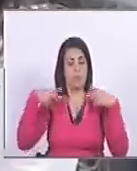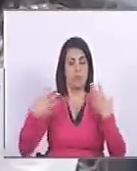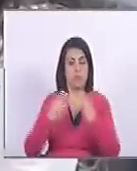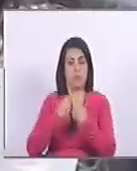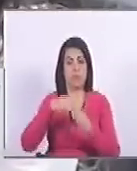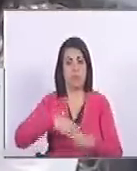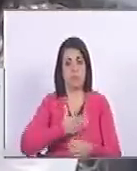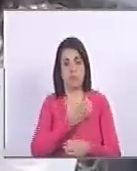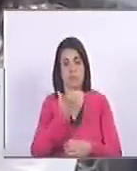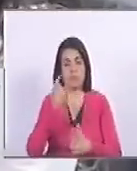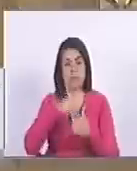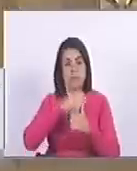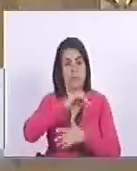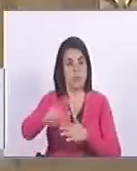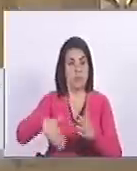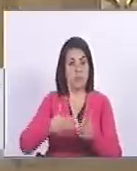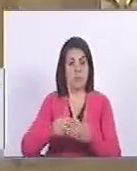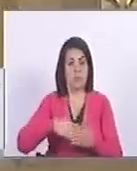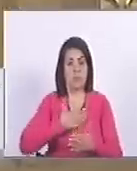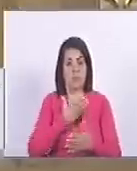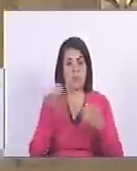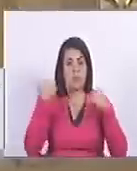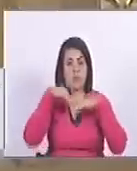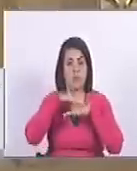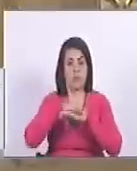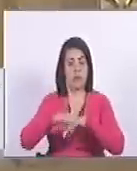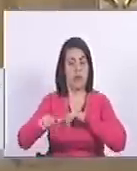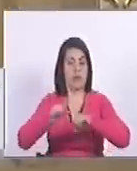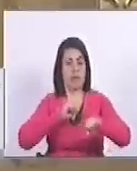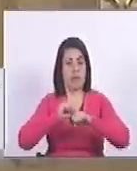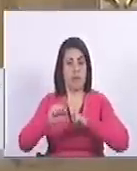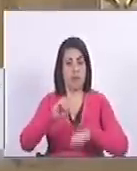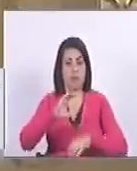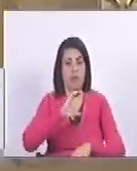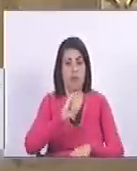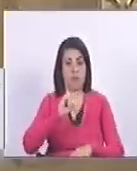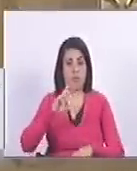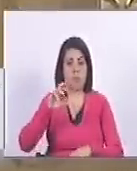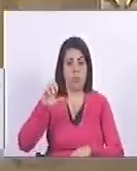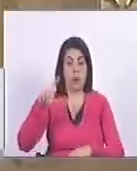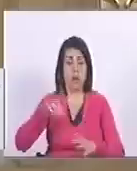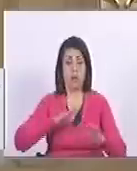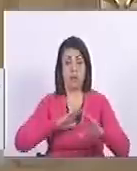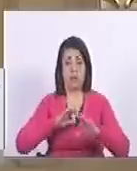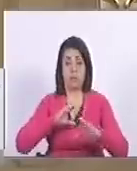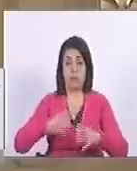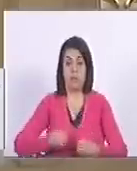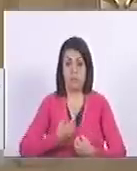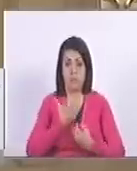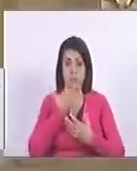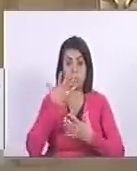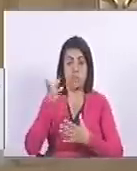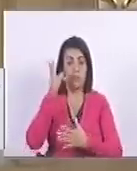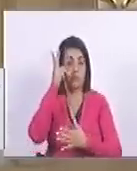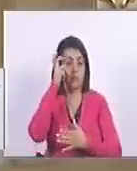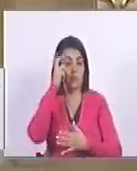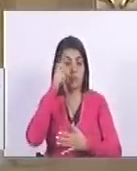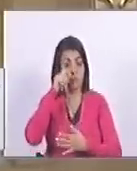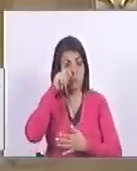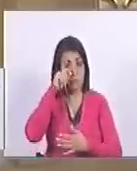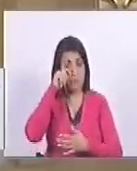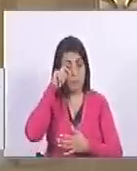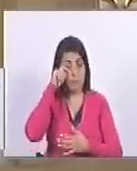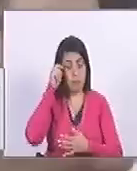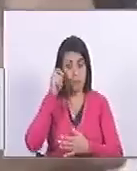cantando juntos y juntas. Entonces todos somos integrantes del movimiento coralista venezolano. El pueblo que nos escucha,